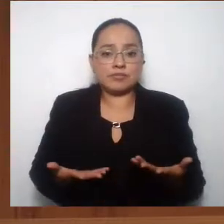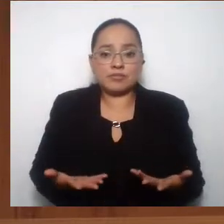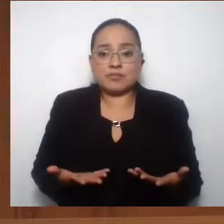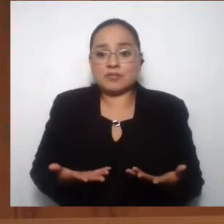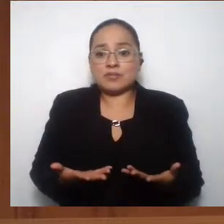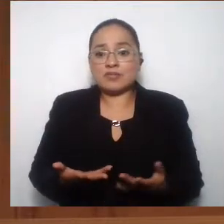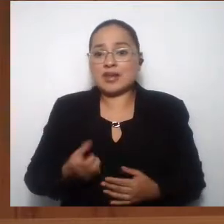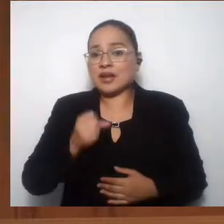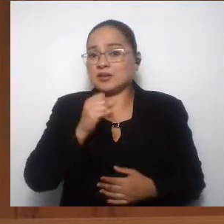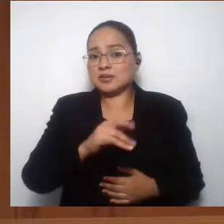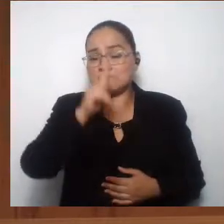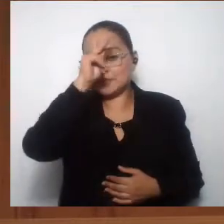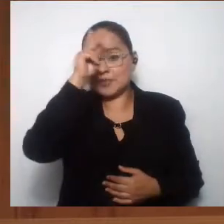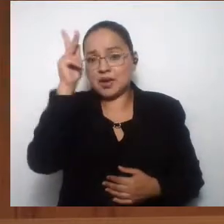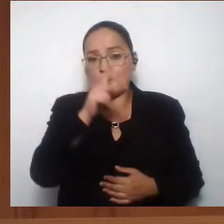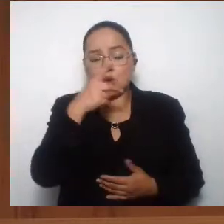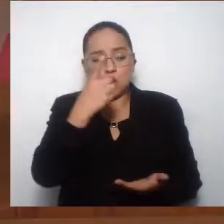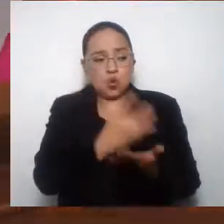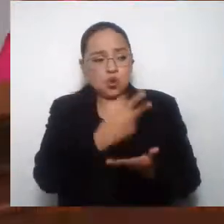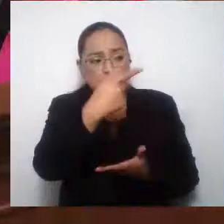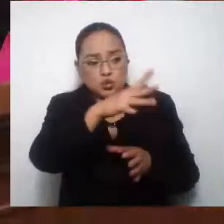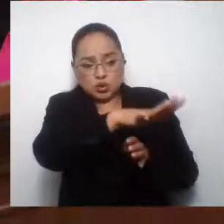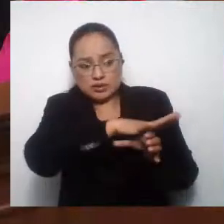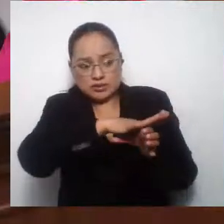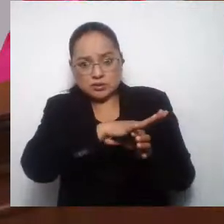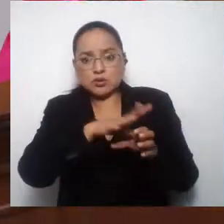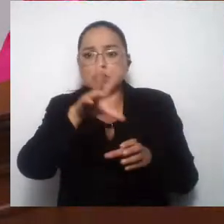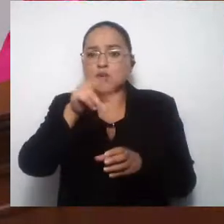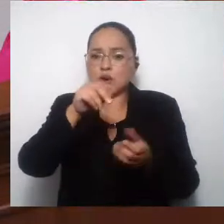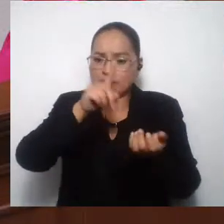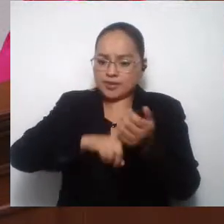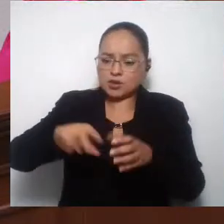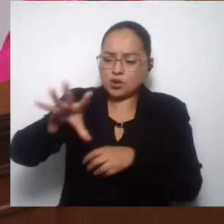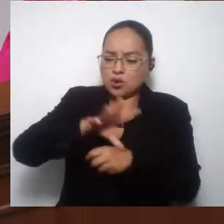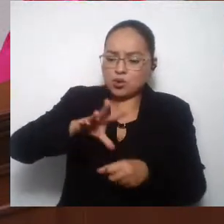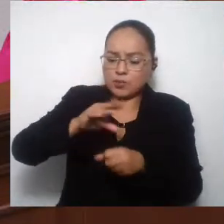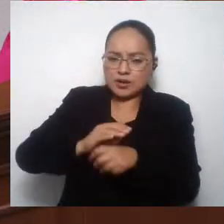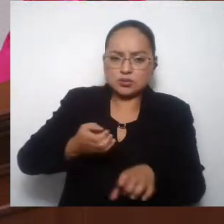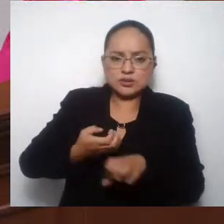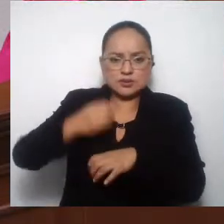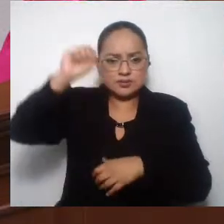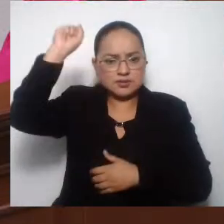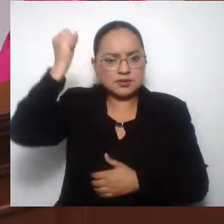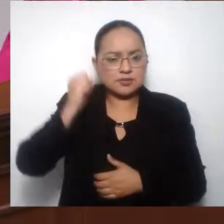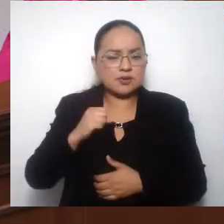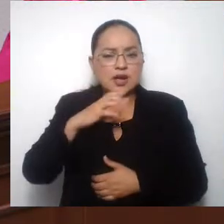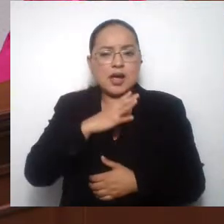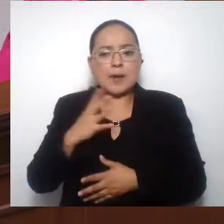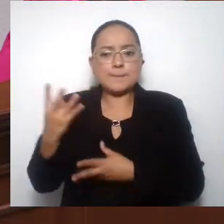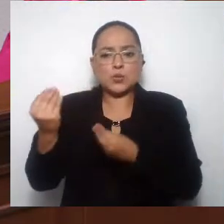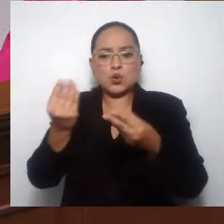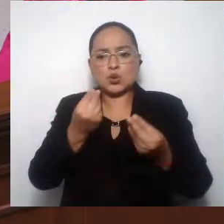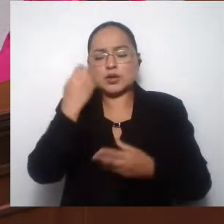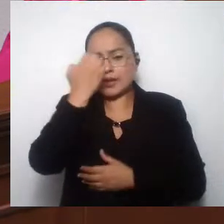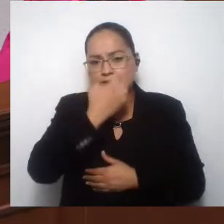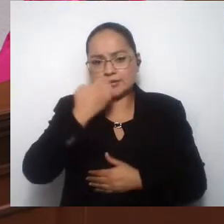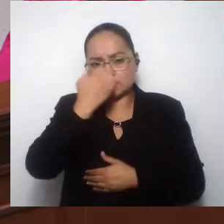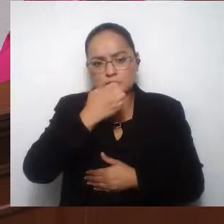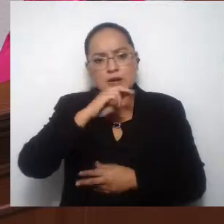en el distrito de la diputada, sino en todo el estado, hay muchas escuelas. Les doy algunos datos.